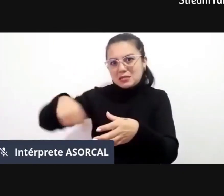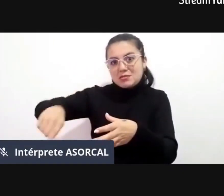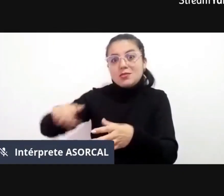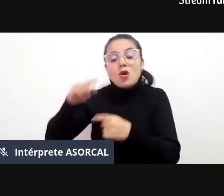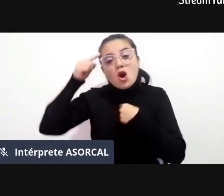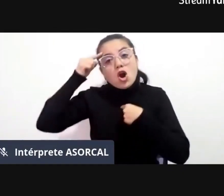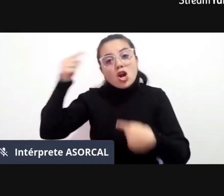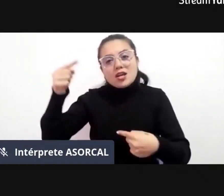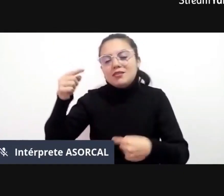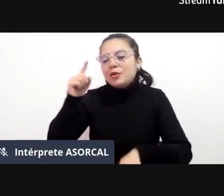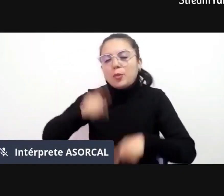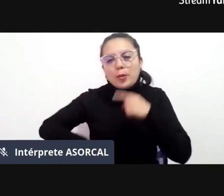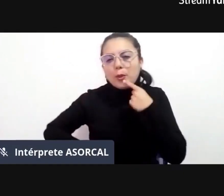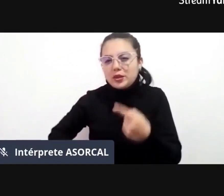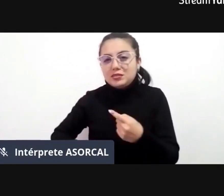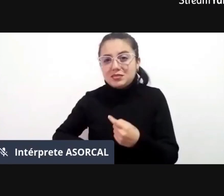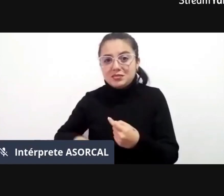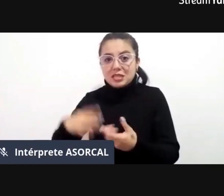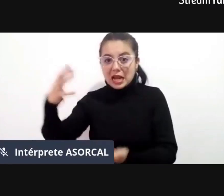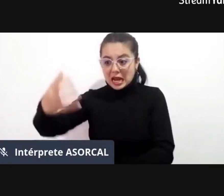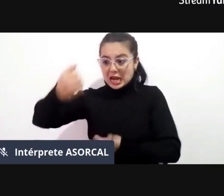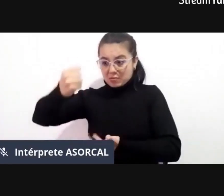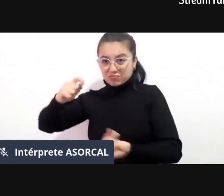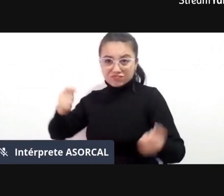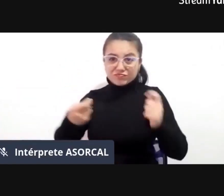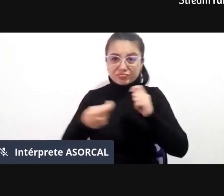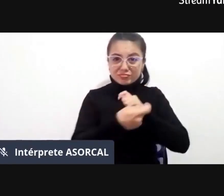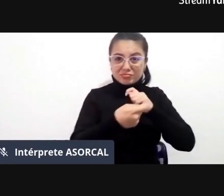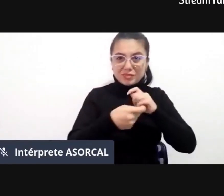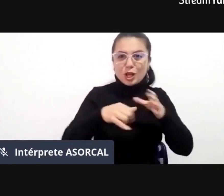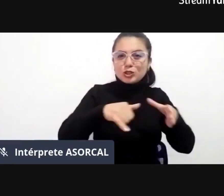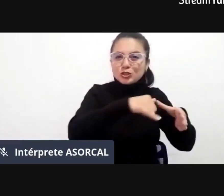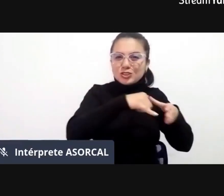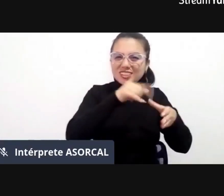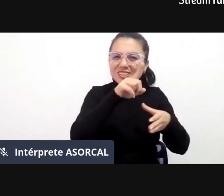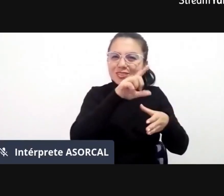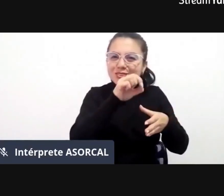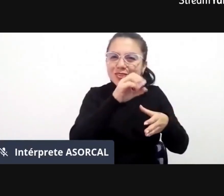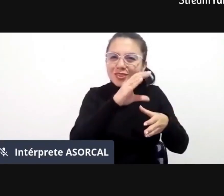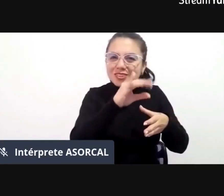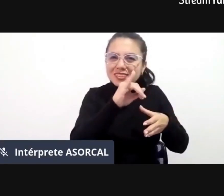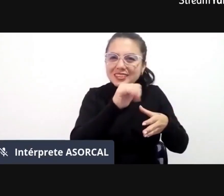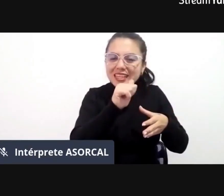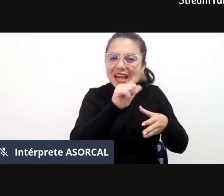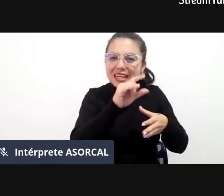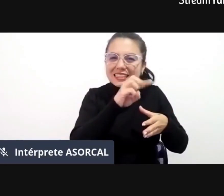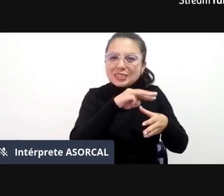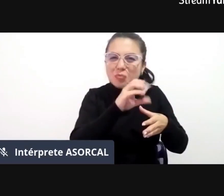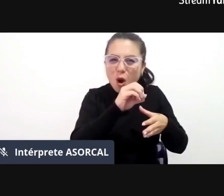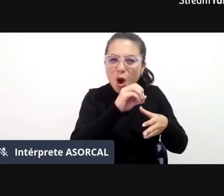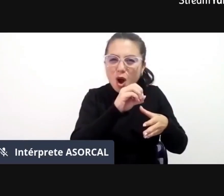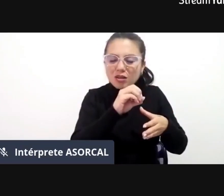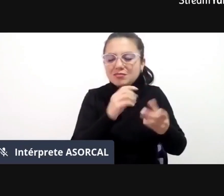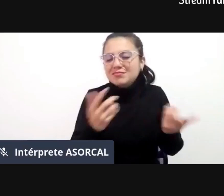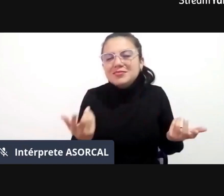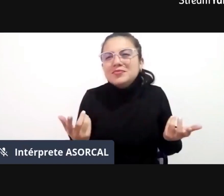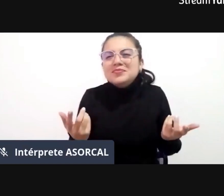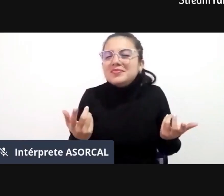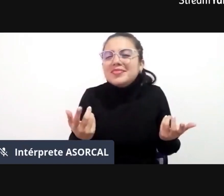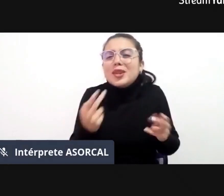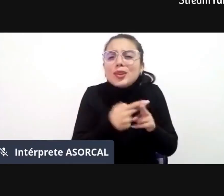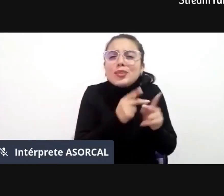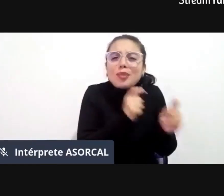capitalismo al socialismo. Si se le quiere llamar socialismo, pues será cuestión de nombre. Lo que buscamos es una justicia social, una sociedad